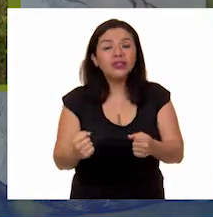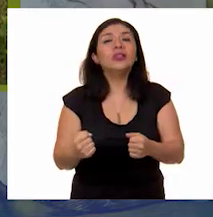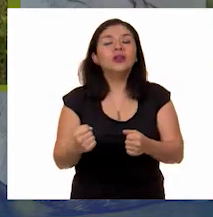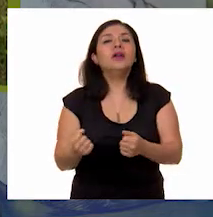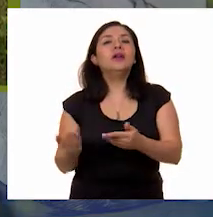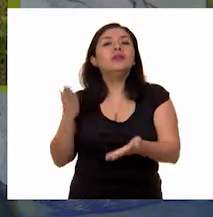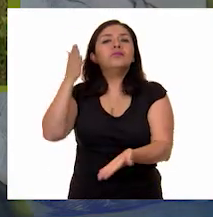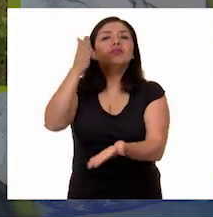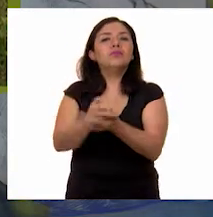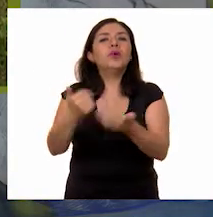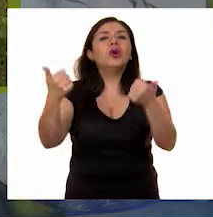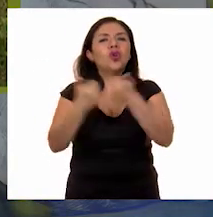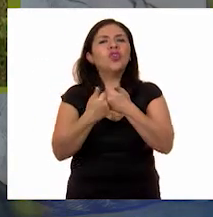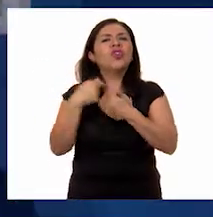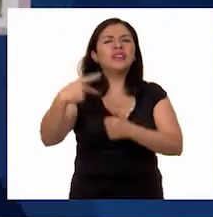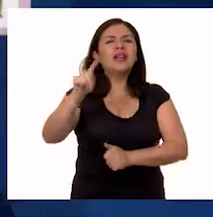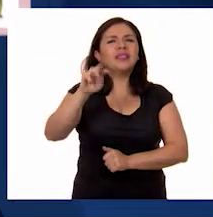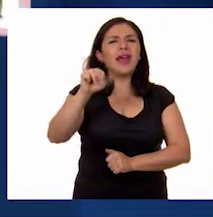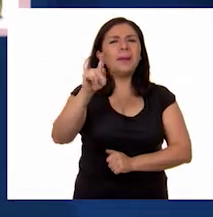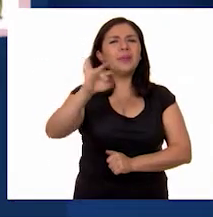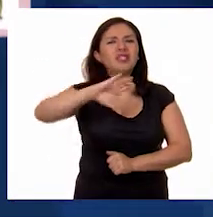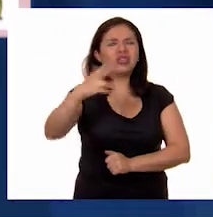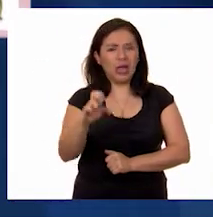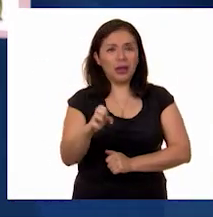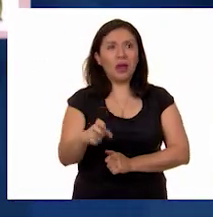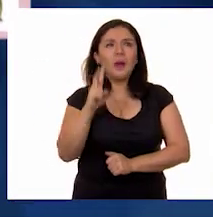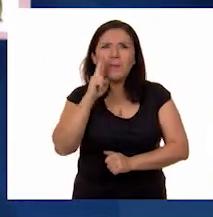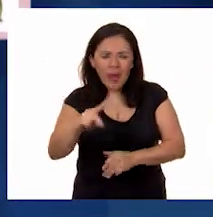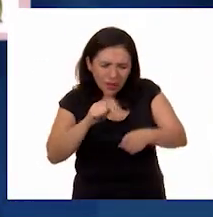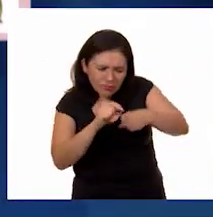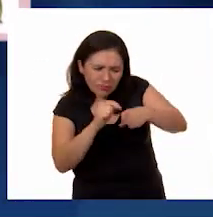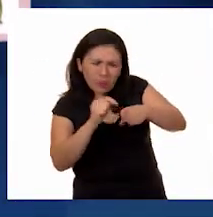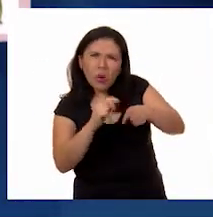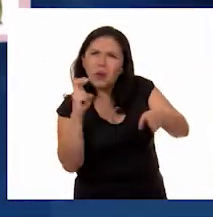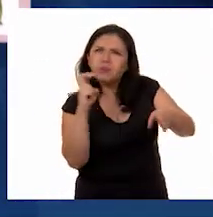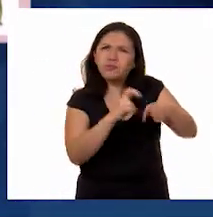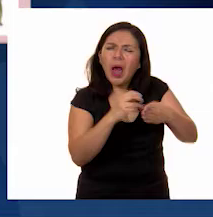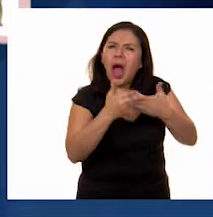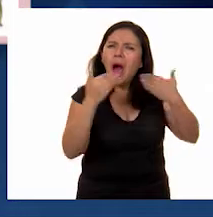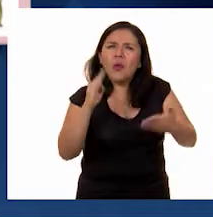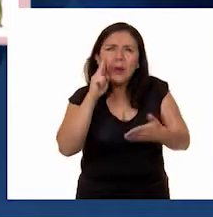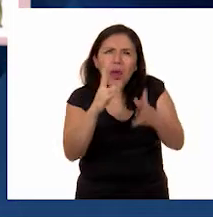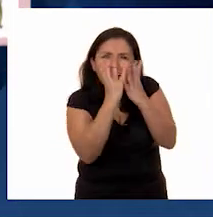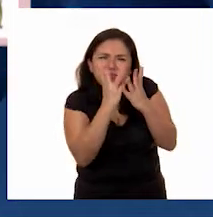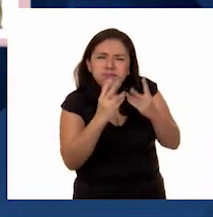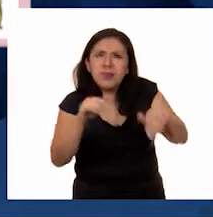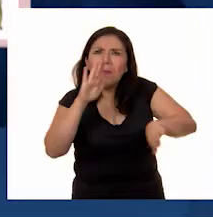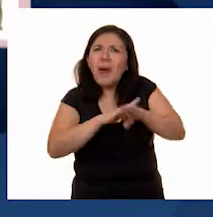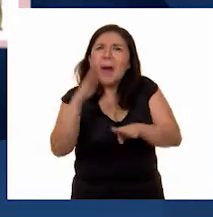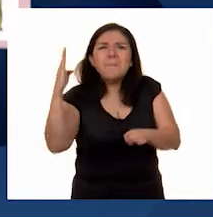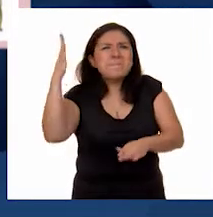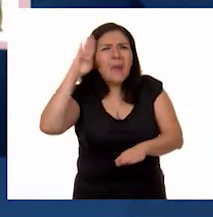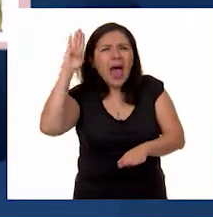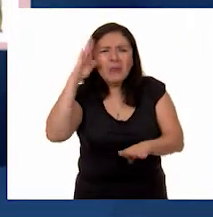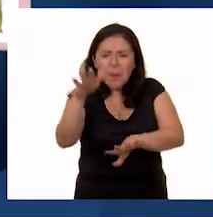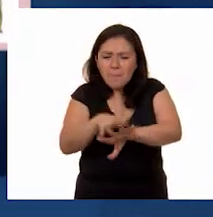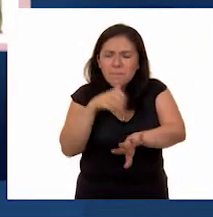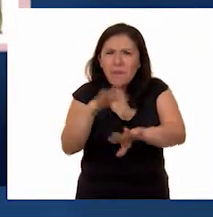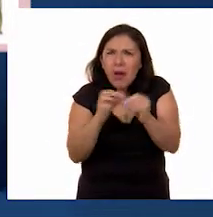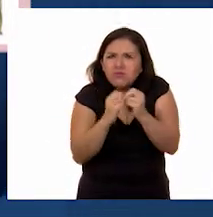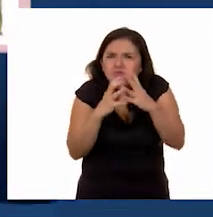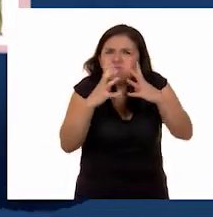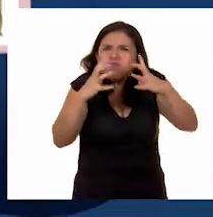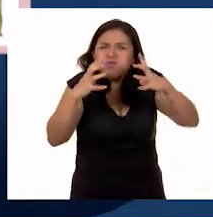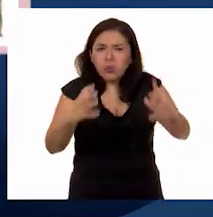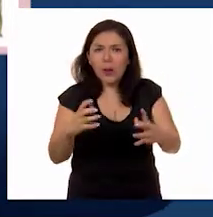brazos sobre la rueda de un trapiche. Los 2 puntitos violeta desaparecían ahora en la monstruosa hinchazón del pie entero. La piel